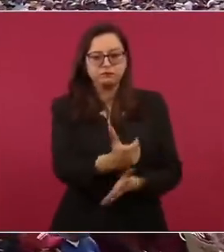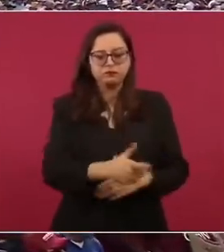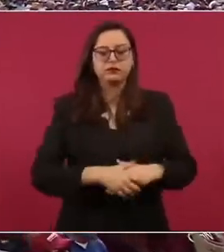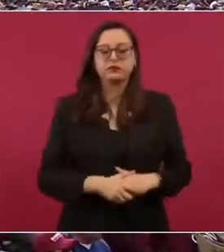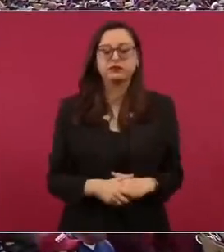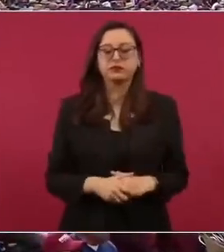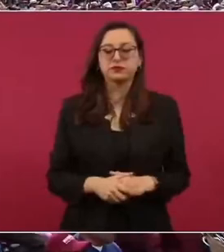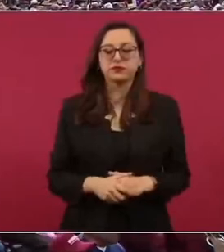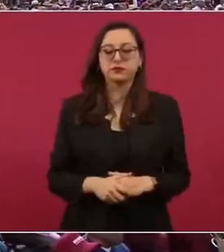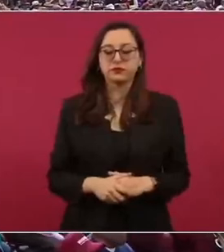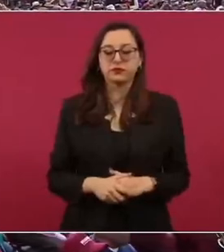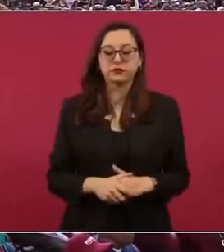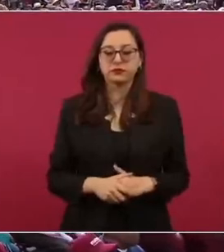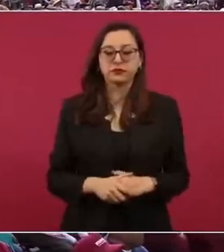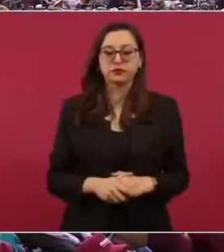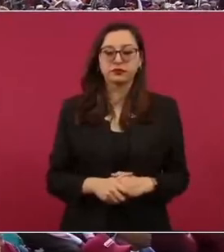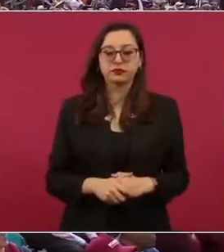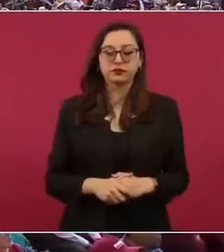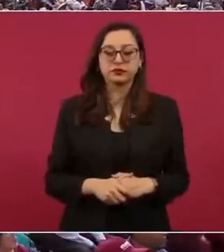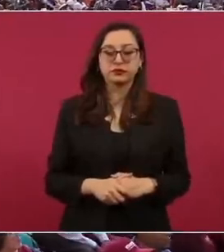A